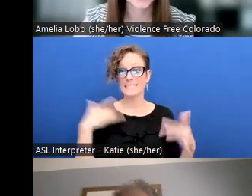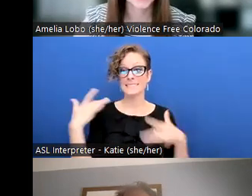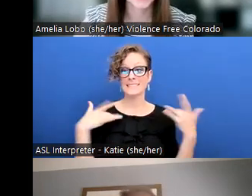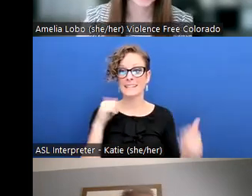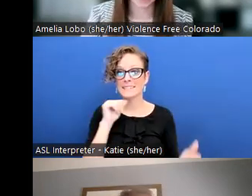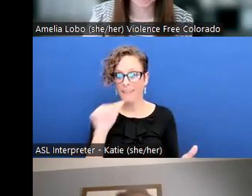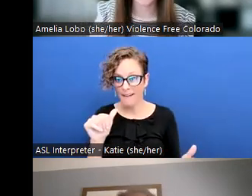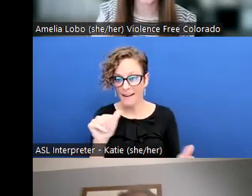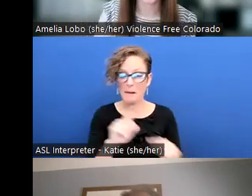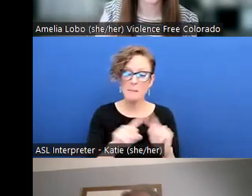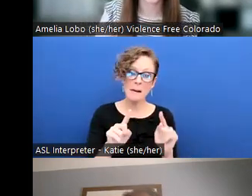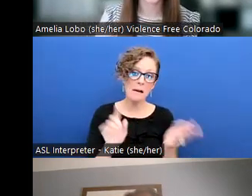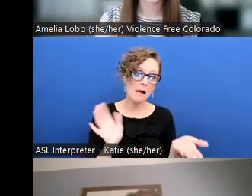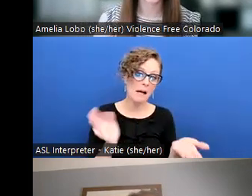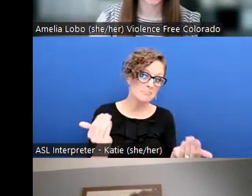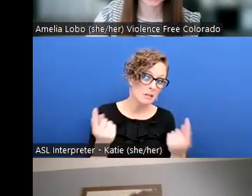más emocionante, pero